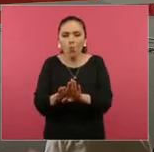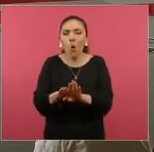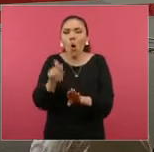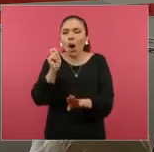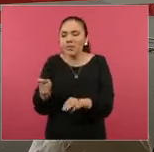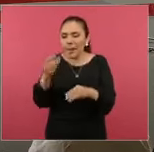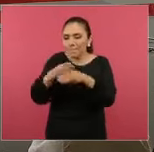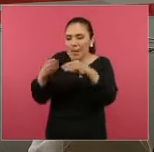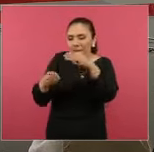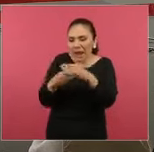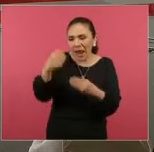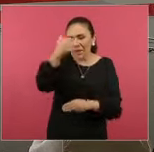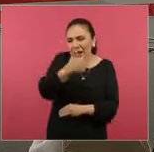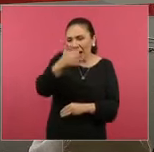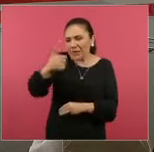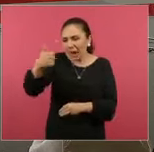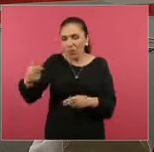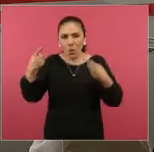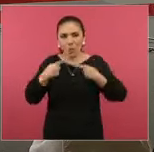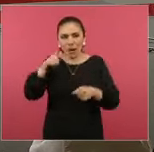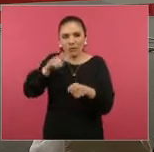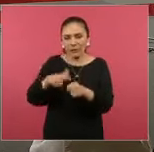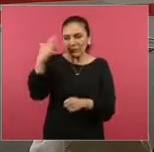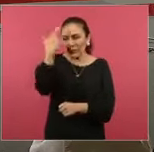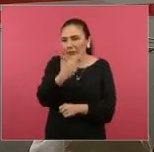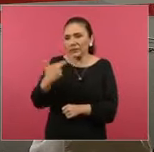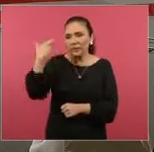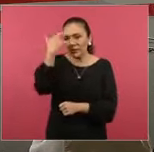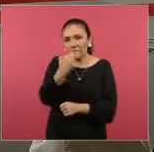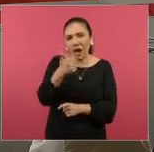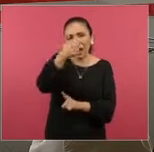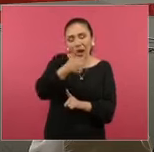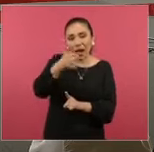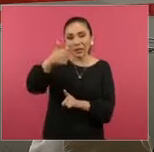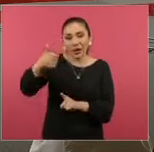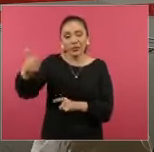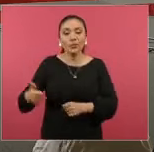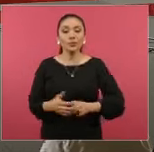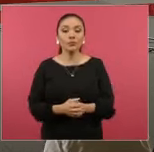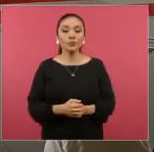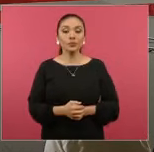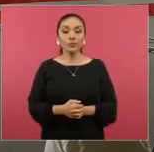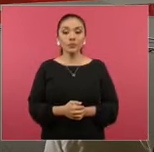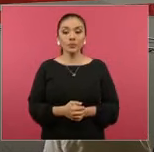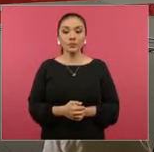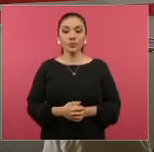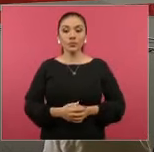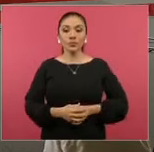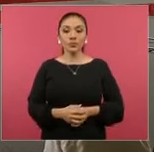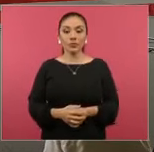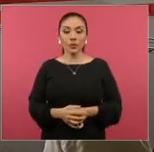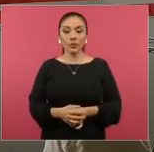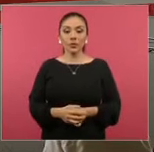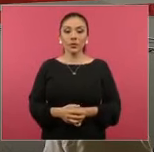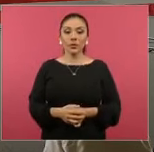material por material personalizado. Todos fueron revisados. La siguiente, por favor.